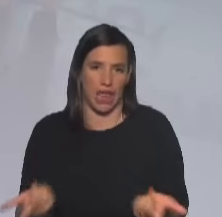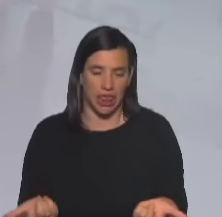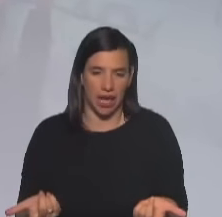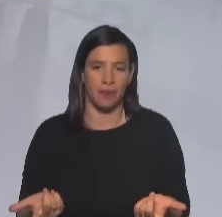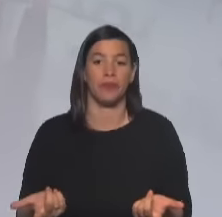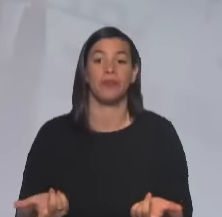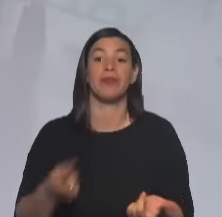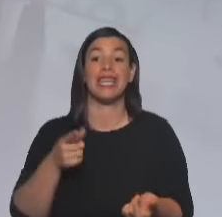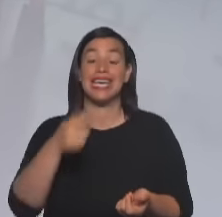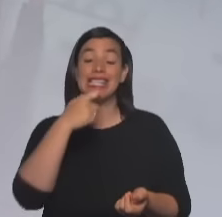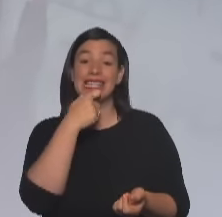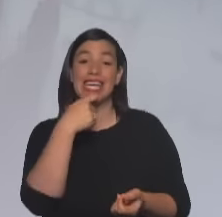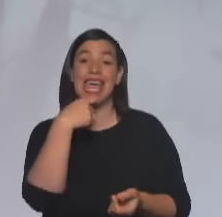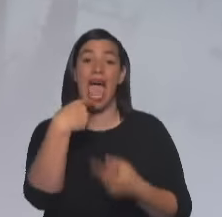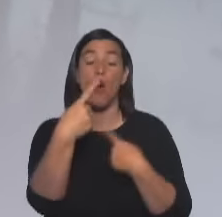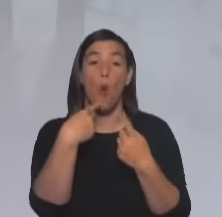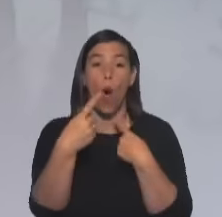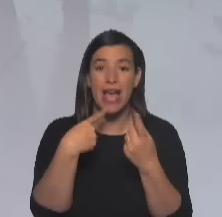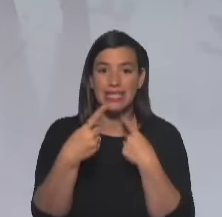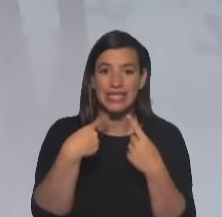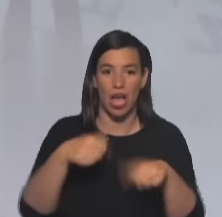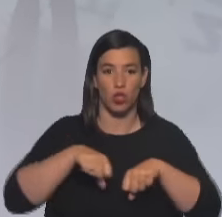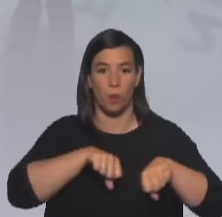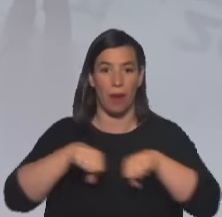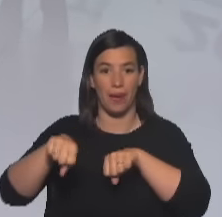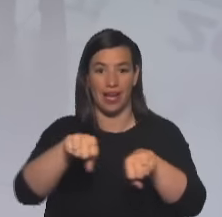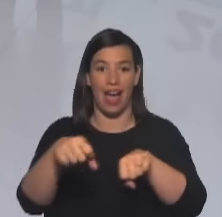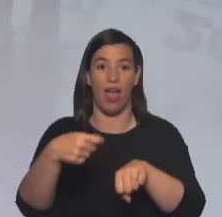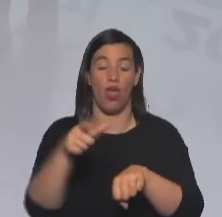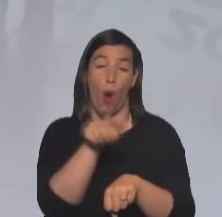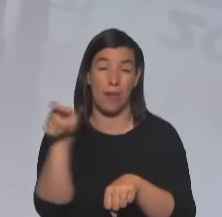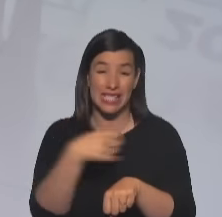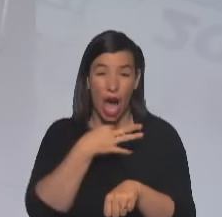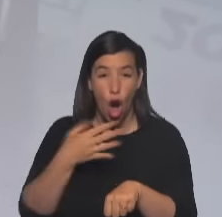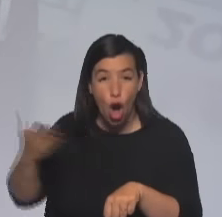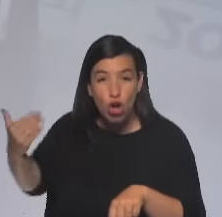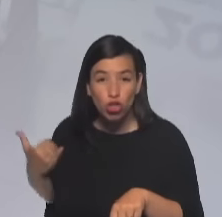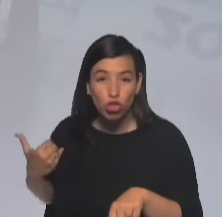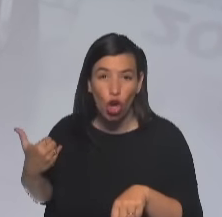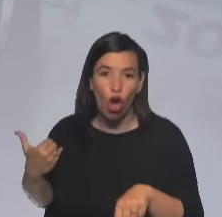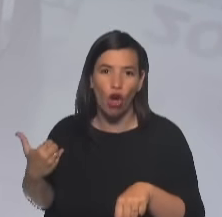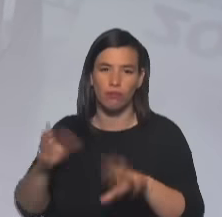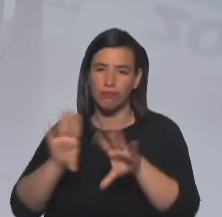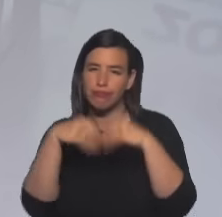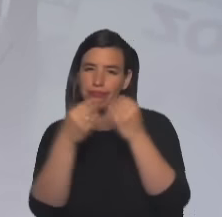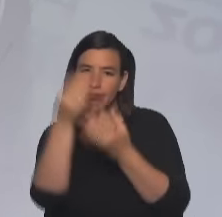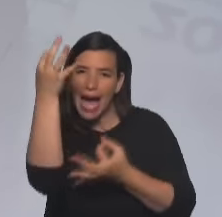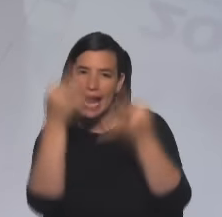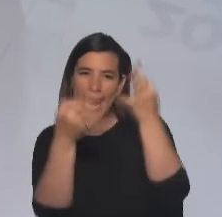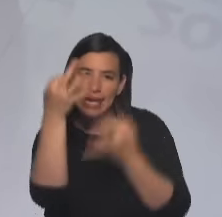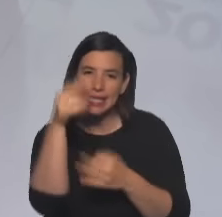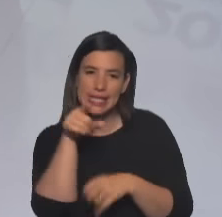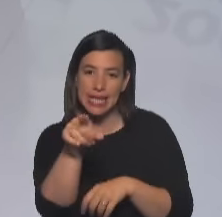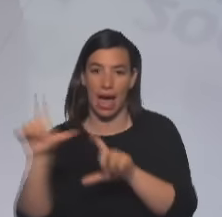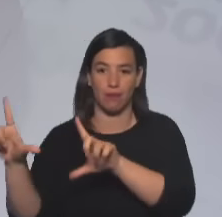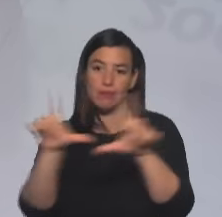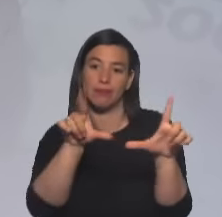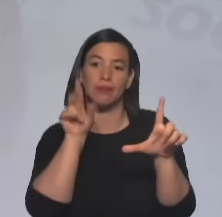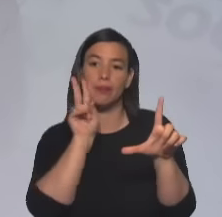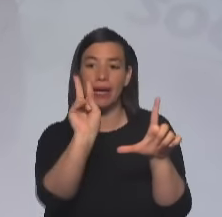encuesta de supermercados del mes de agosto que realiza el INDEC. Ahí lo estás viendo en pantalla. La gran mayoría de